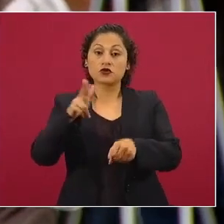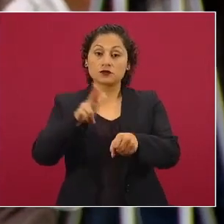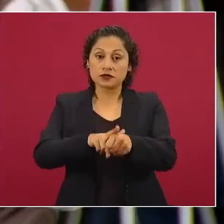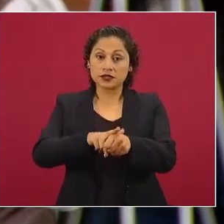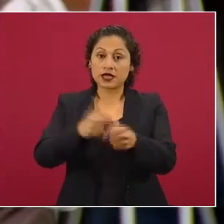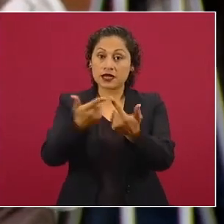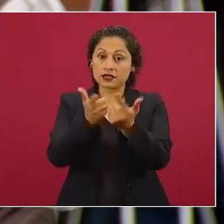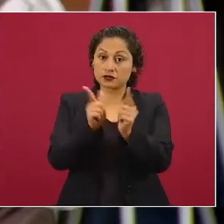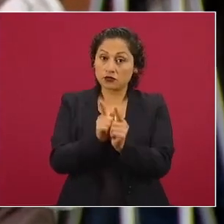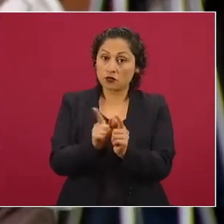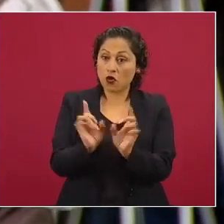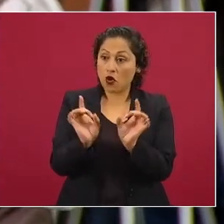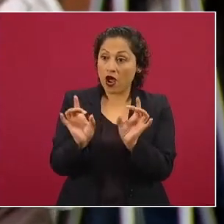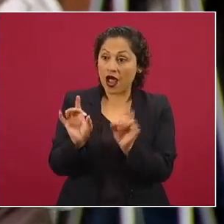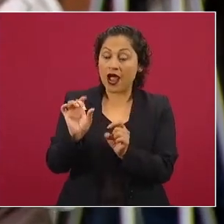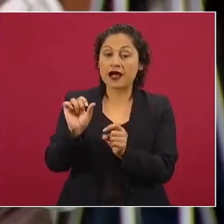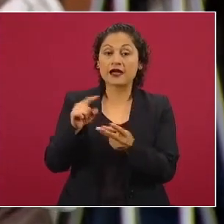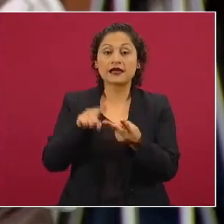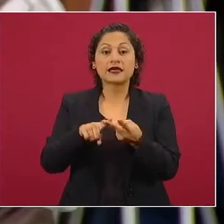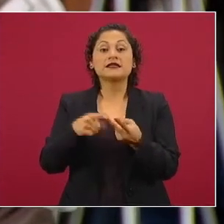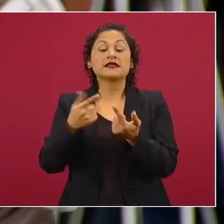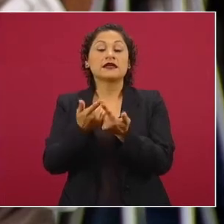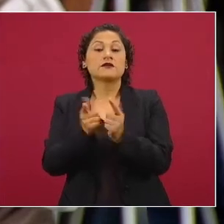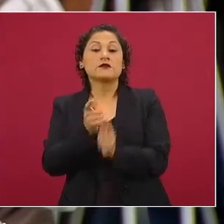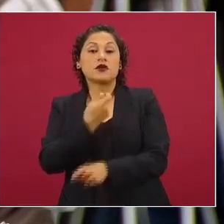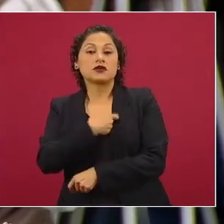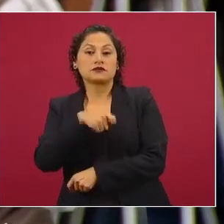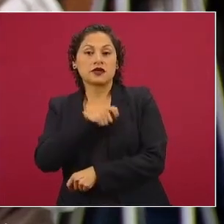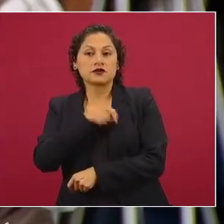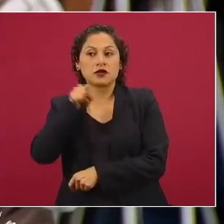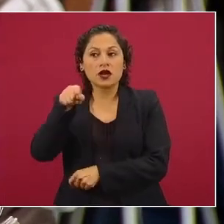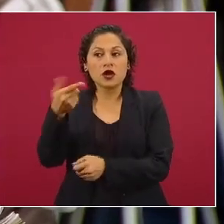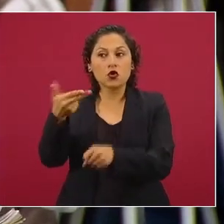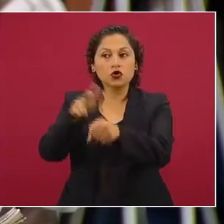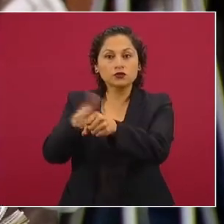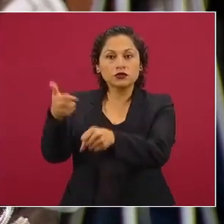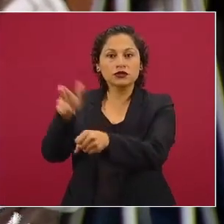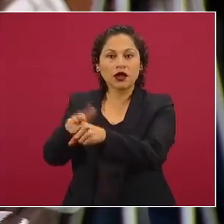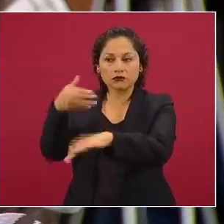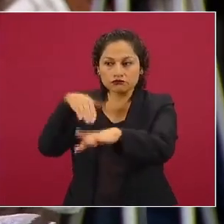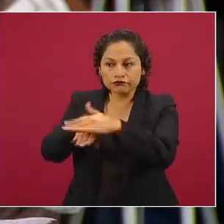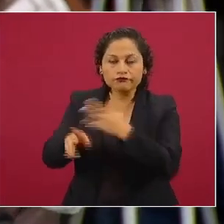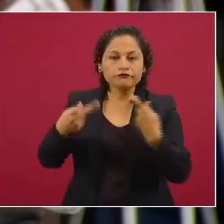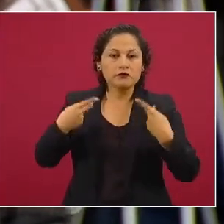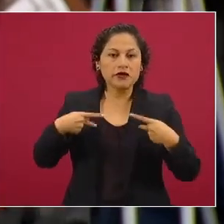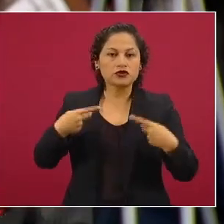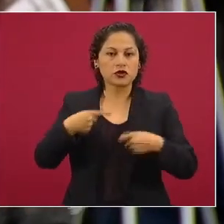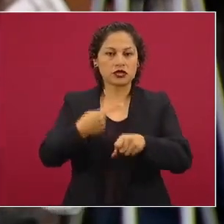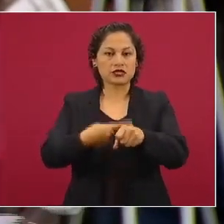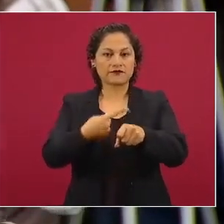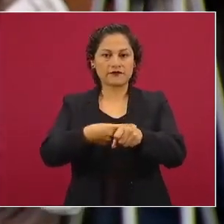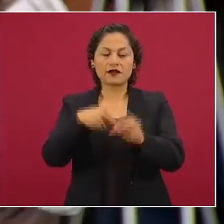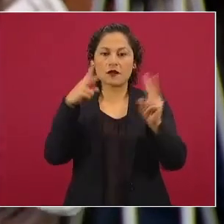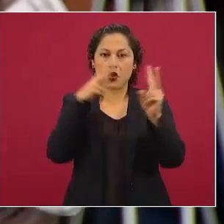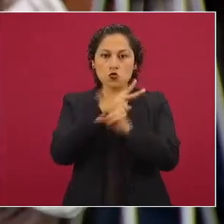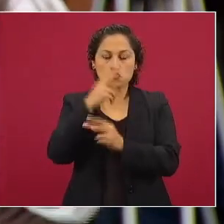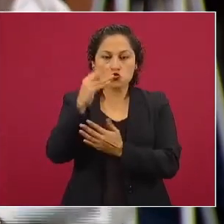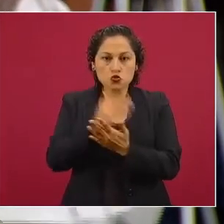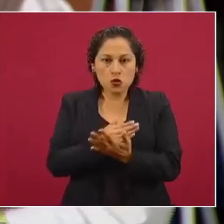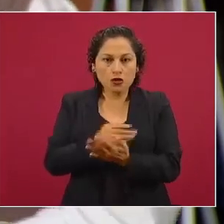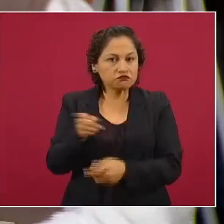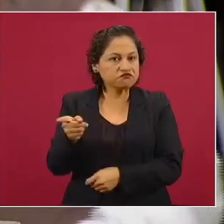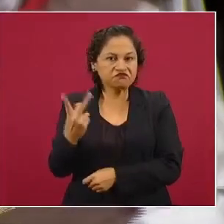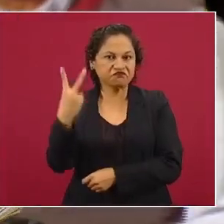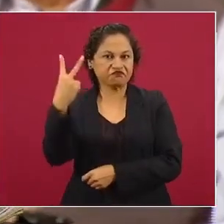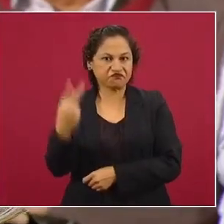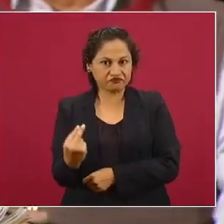Español no se está atendiendo a pacientes con enfermedades respiratorias. En el Grupo Ángeles solo hay un